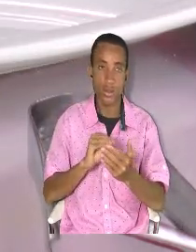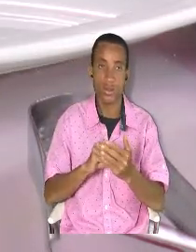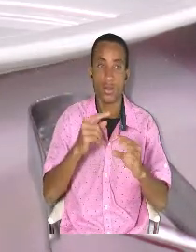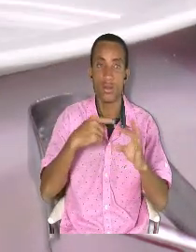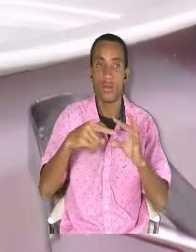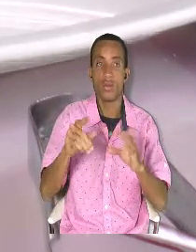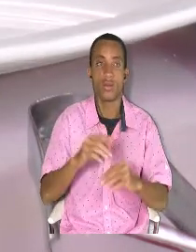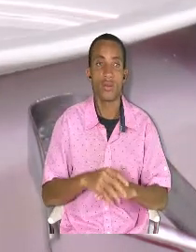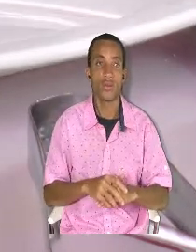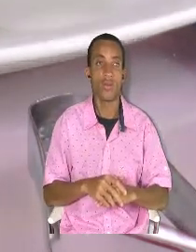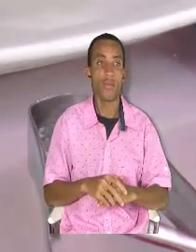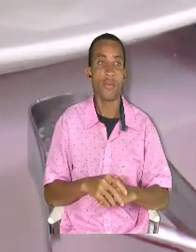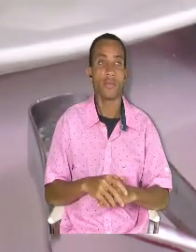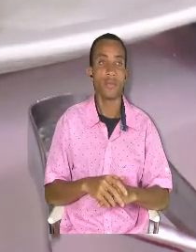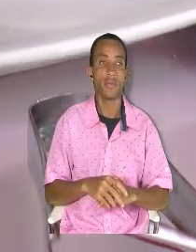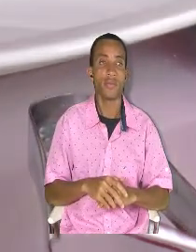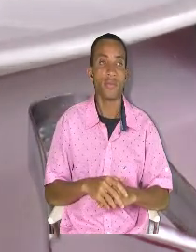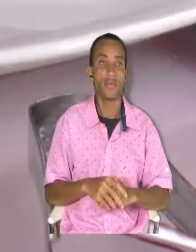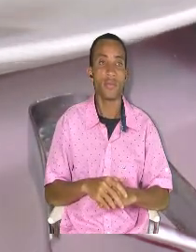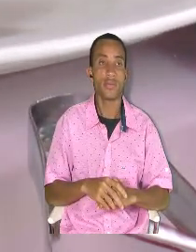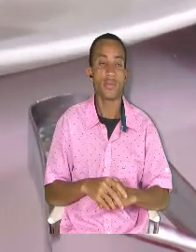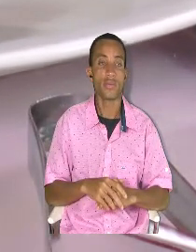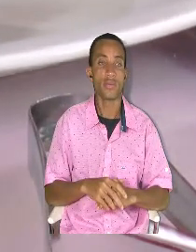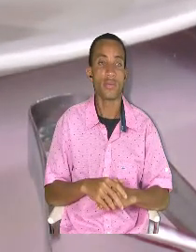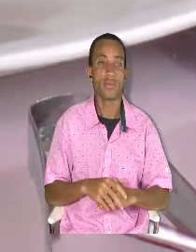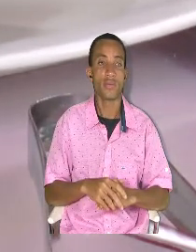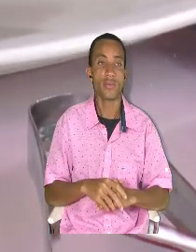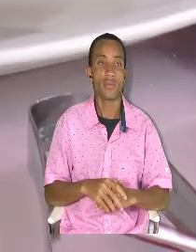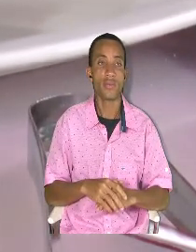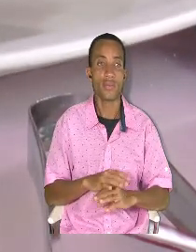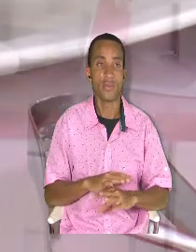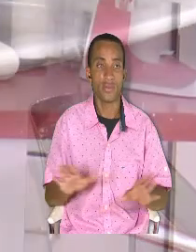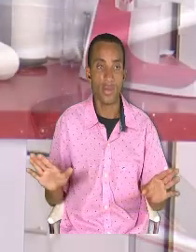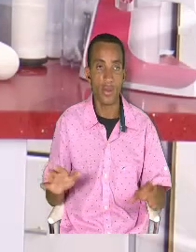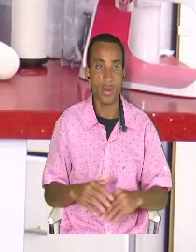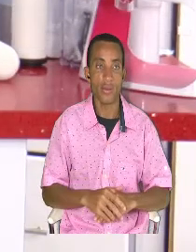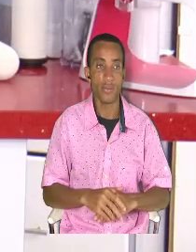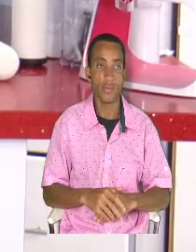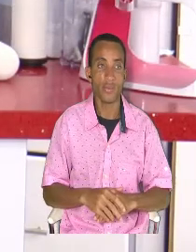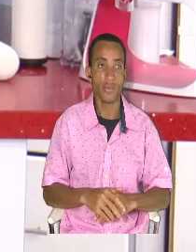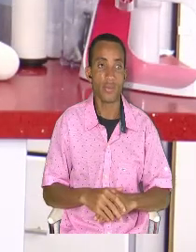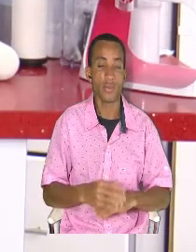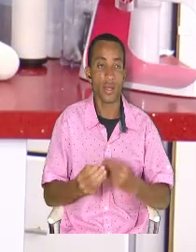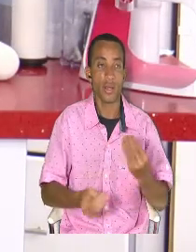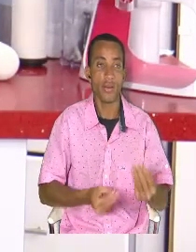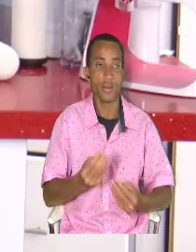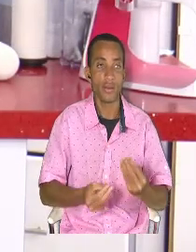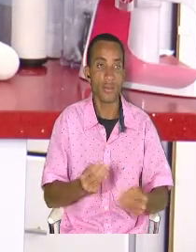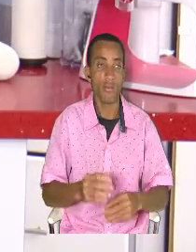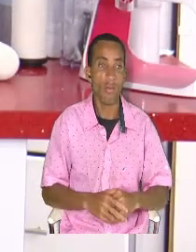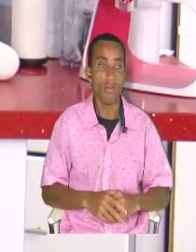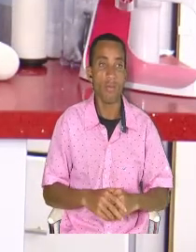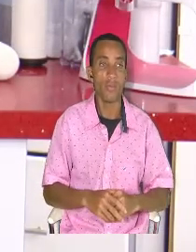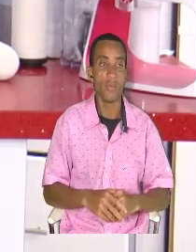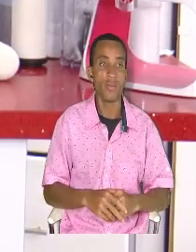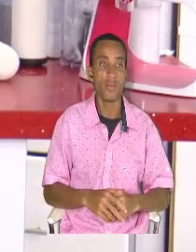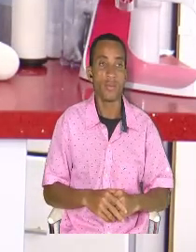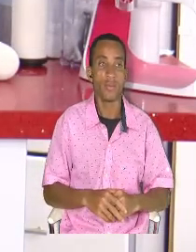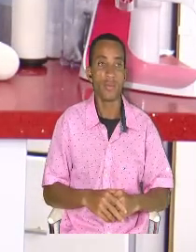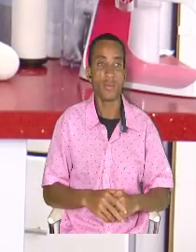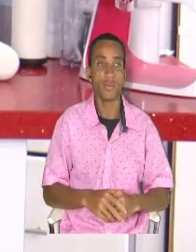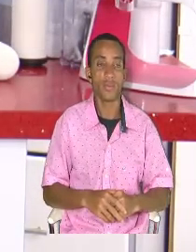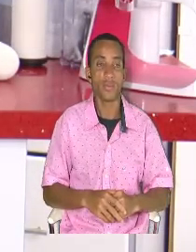aparece en pantalla. ¿Listo? Don Miguel, tenemos este proceso aquí. ¿Qué vamos a hacer aquí? ¿Cómo sacamos esto de nuestro? Voy a